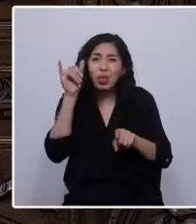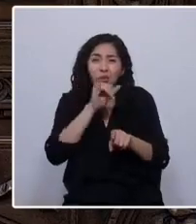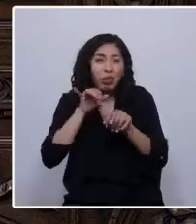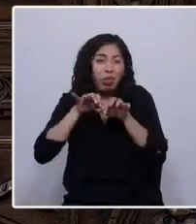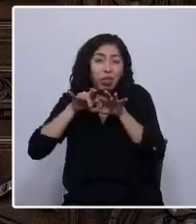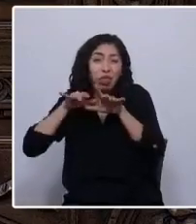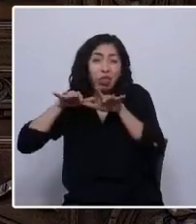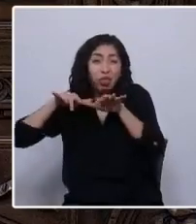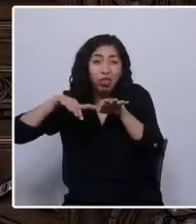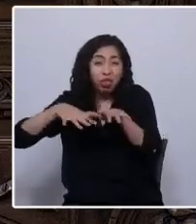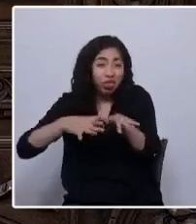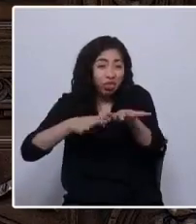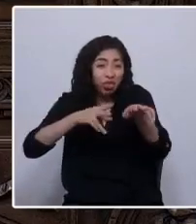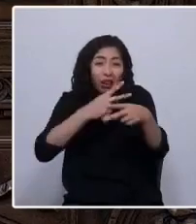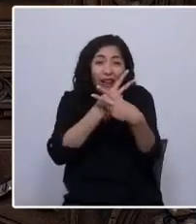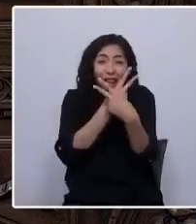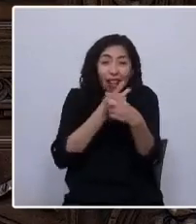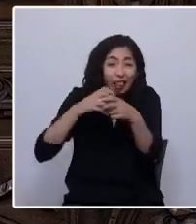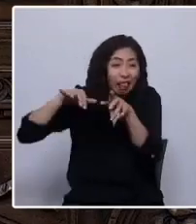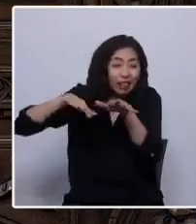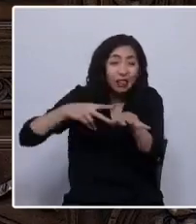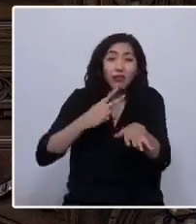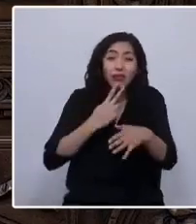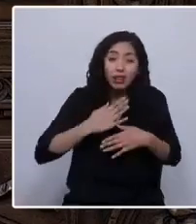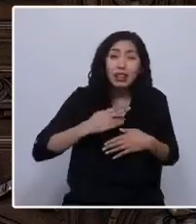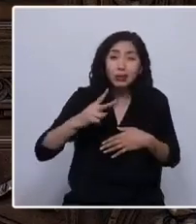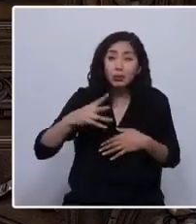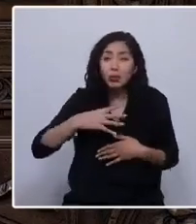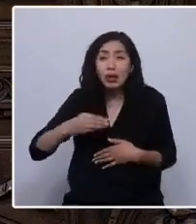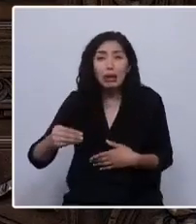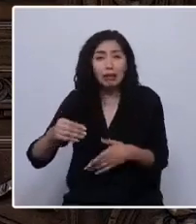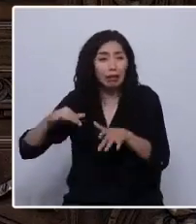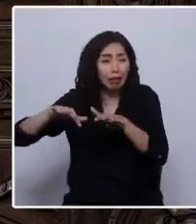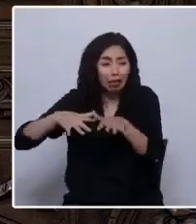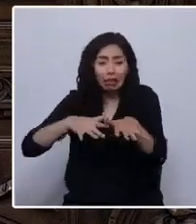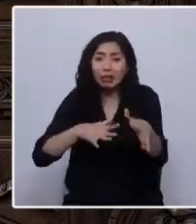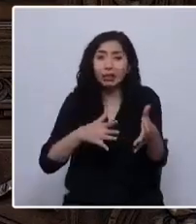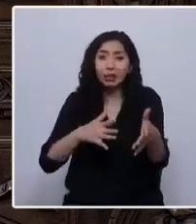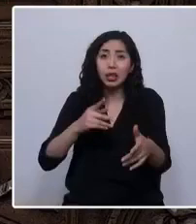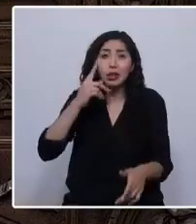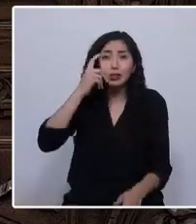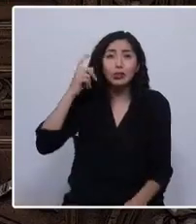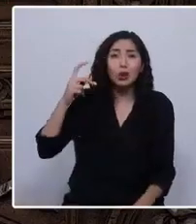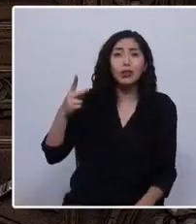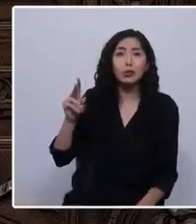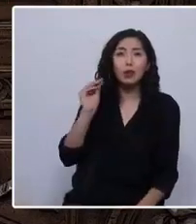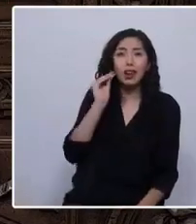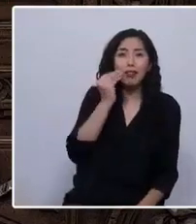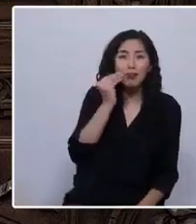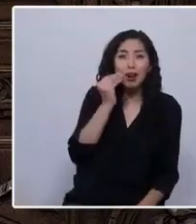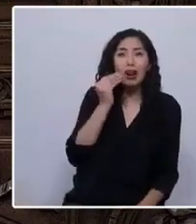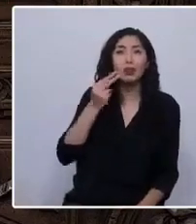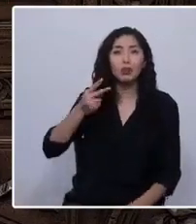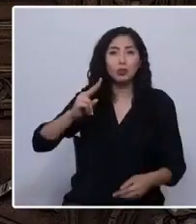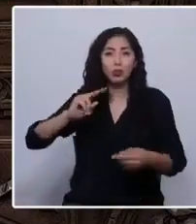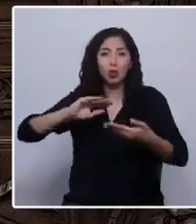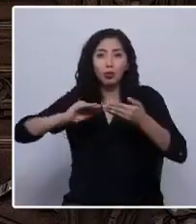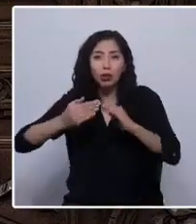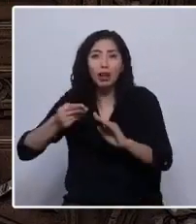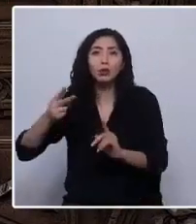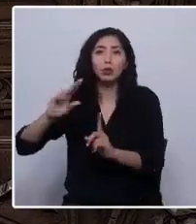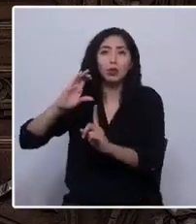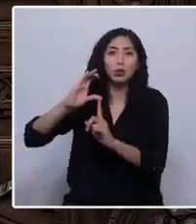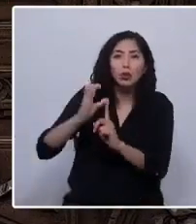percolado, intoxicando su vida y la de sus hijos, el sueño de sus abuelos, su comunidad y cultura en